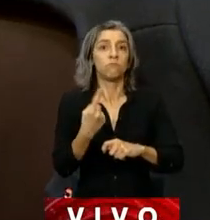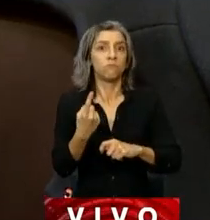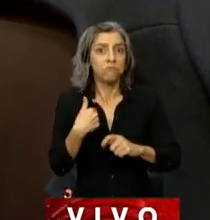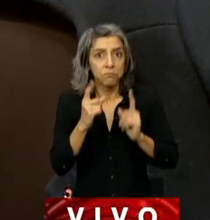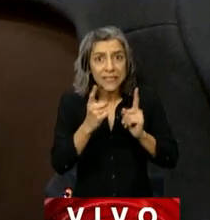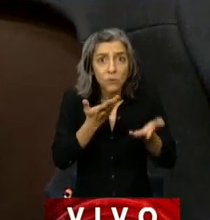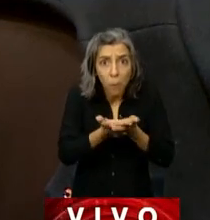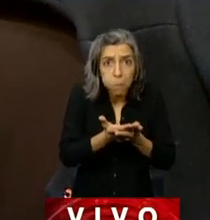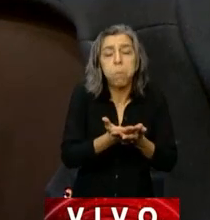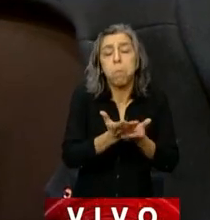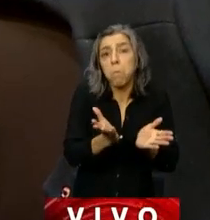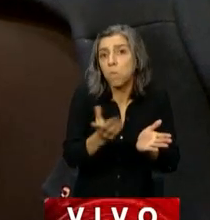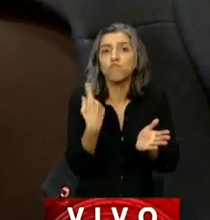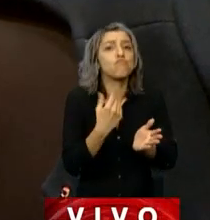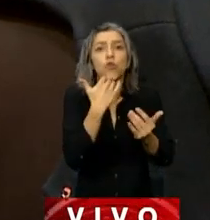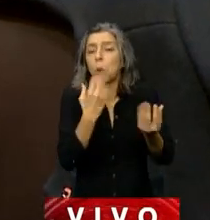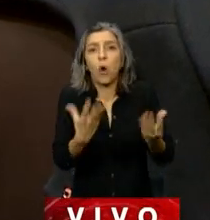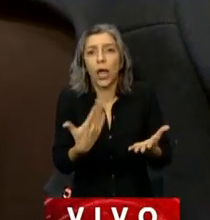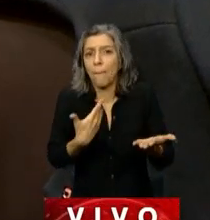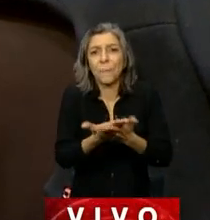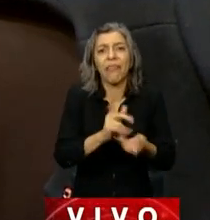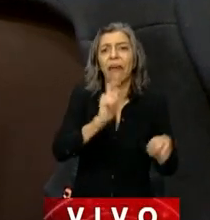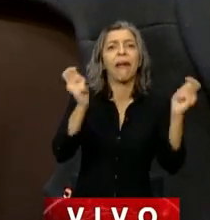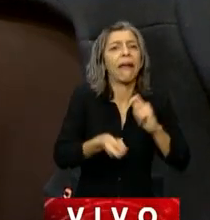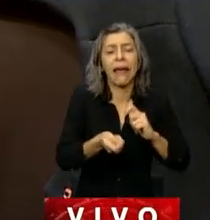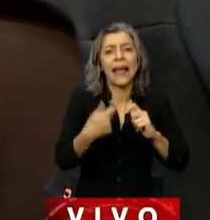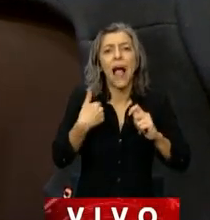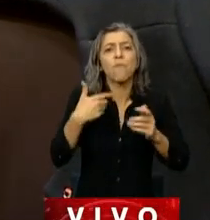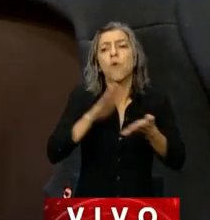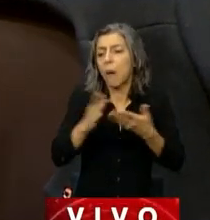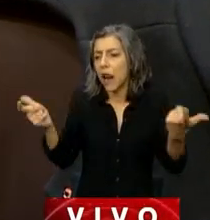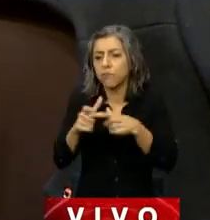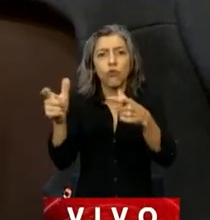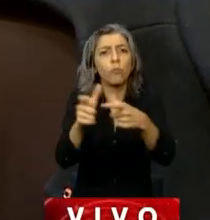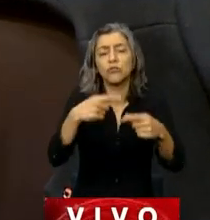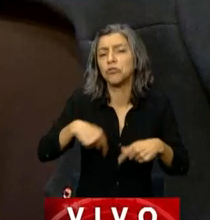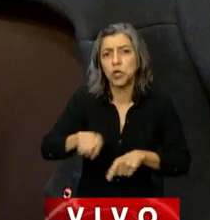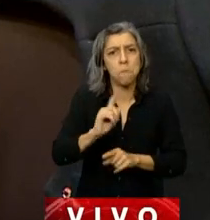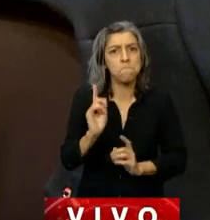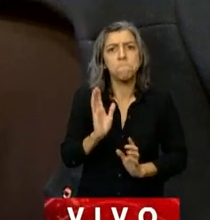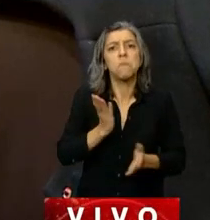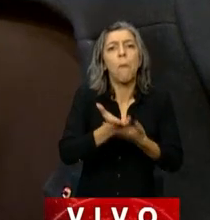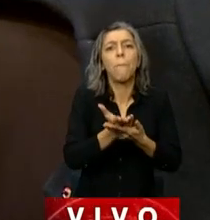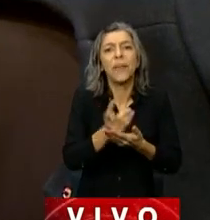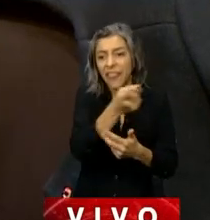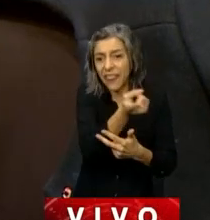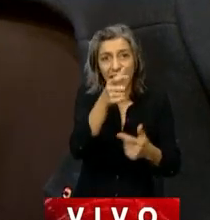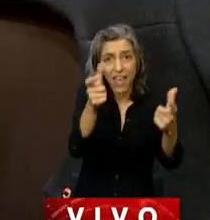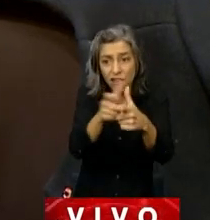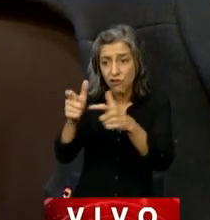giros conforme lo solicitó desconocemos cuáles son los fundamentos pero os he excluido la intervención directamente de las tres